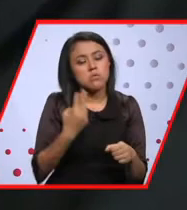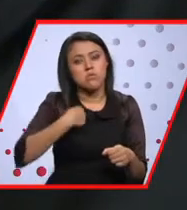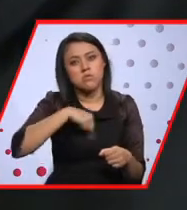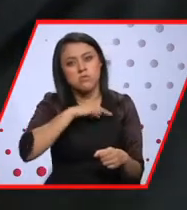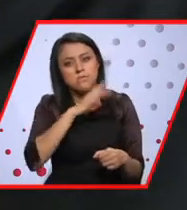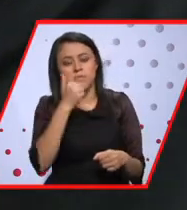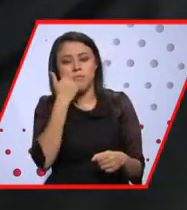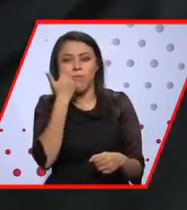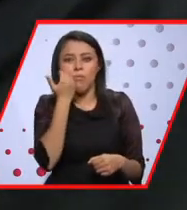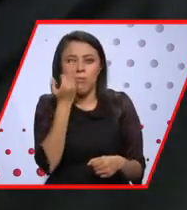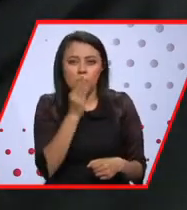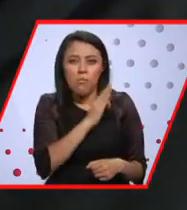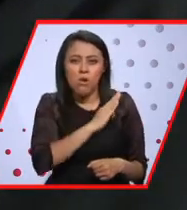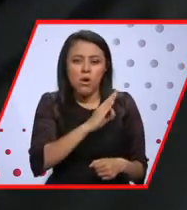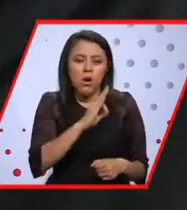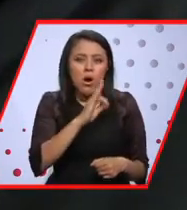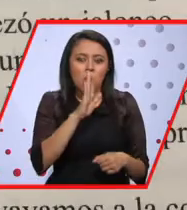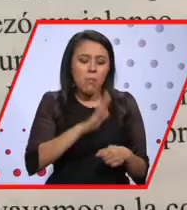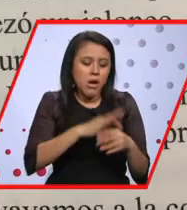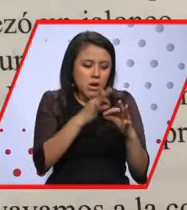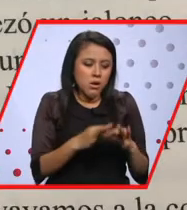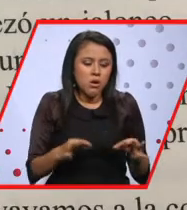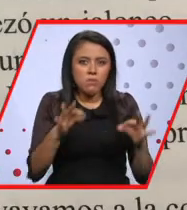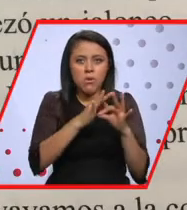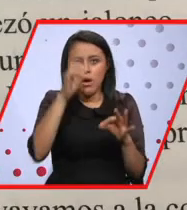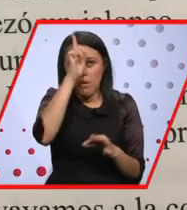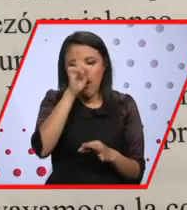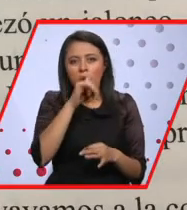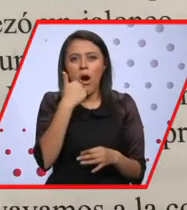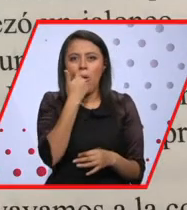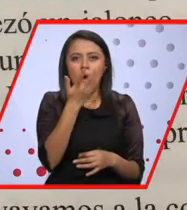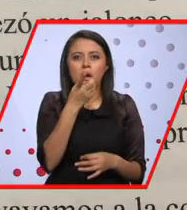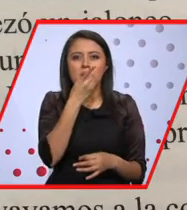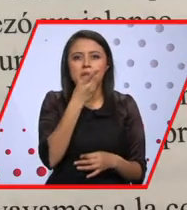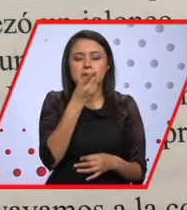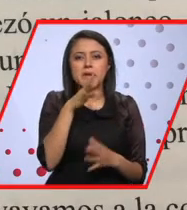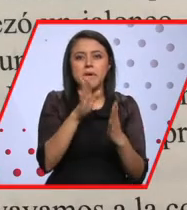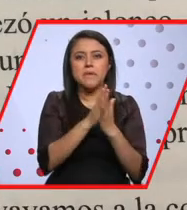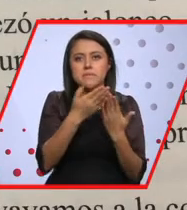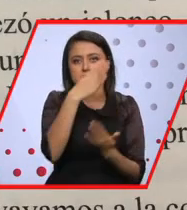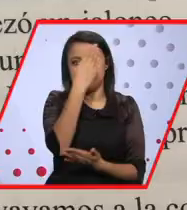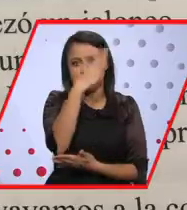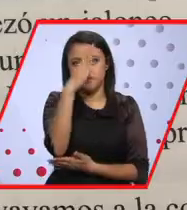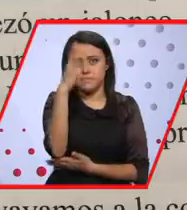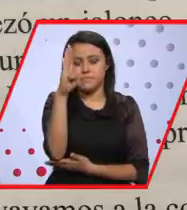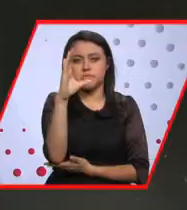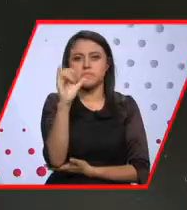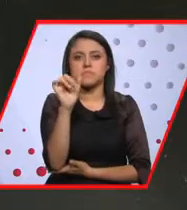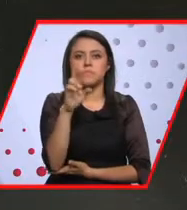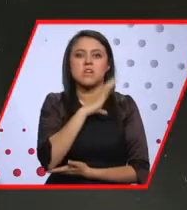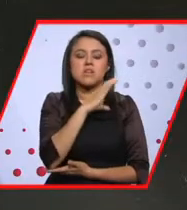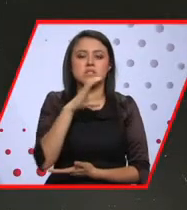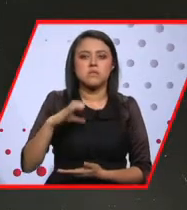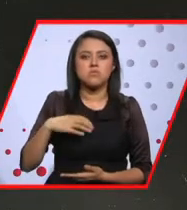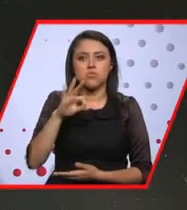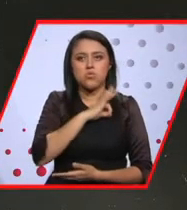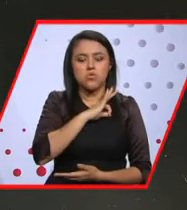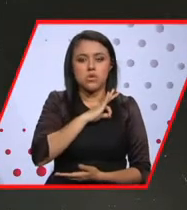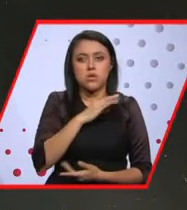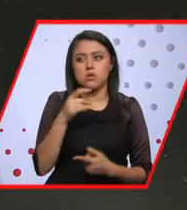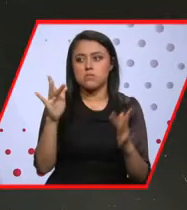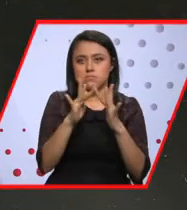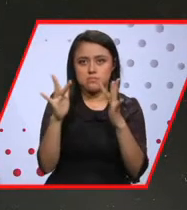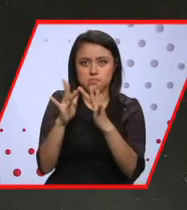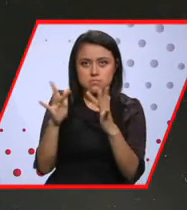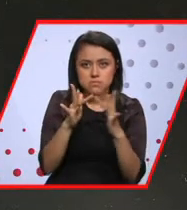queremos ayudar a lo sobrenatural. El libro es editado por la afamada Biblioteca de Autores Cristianos y se puede adquirir a través de las redes sociales